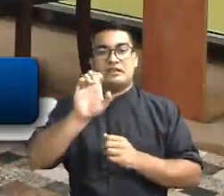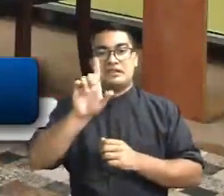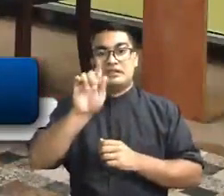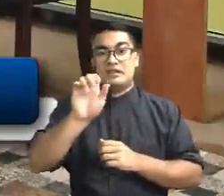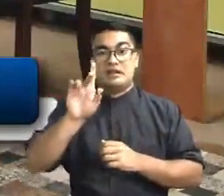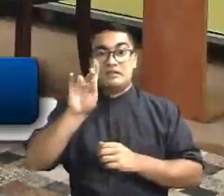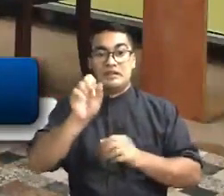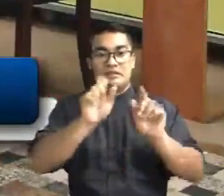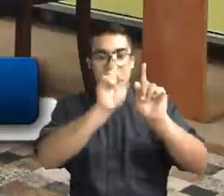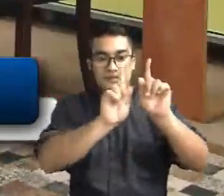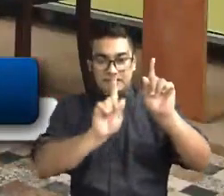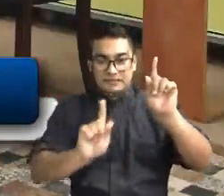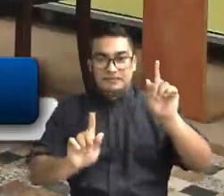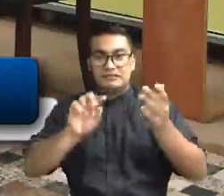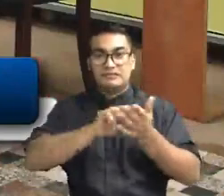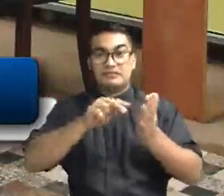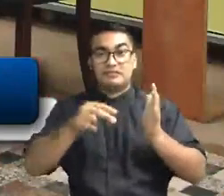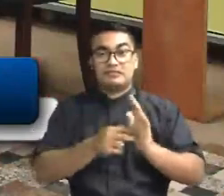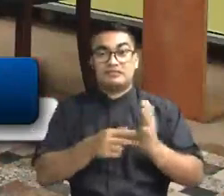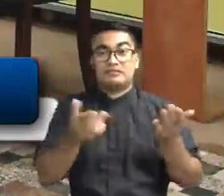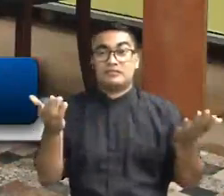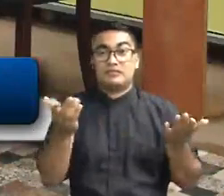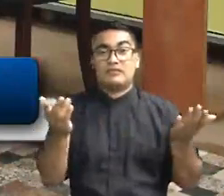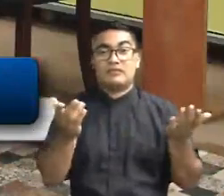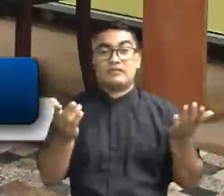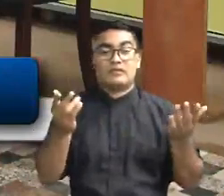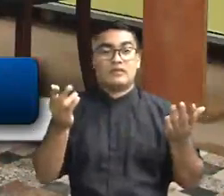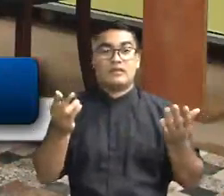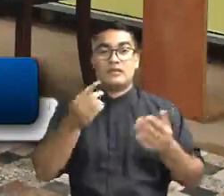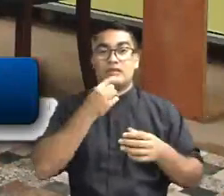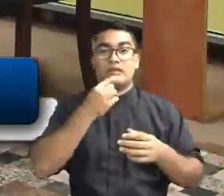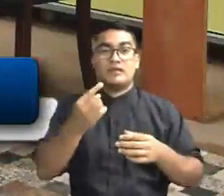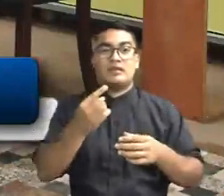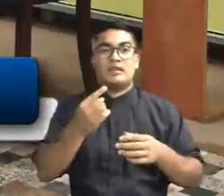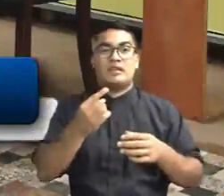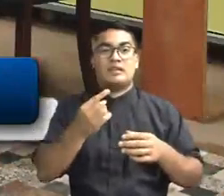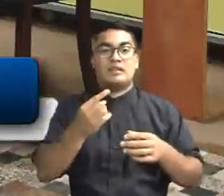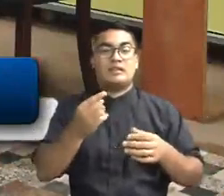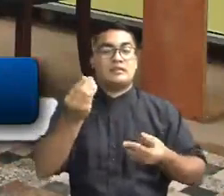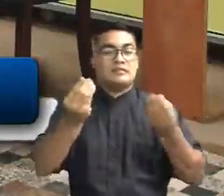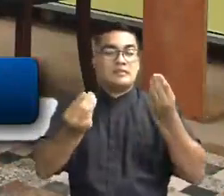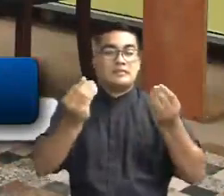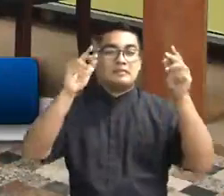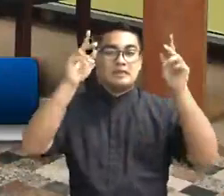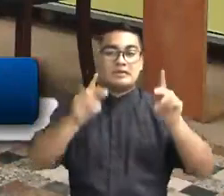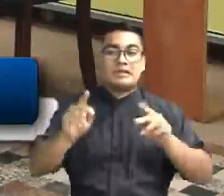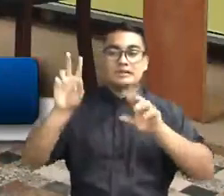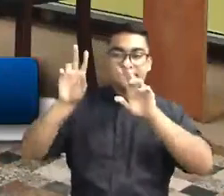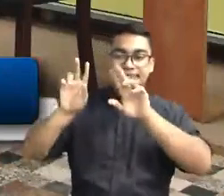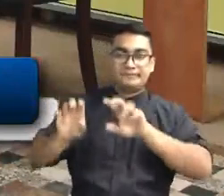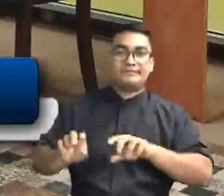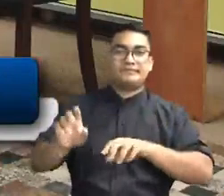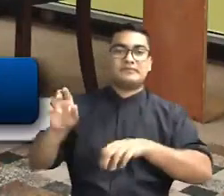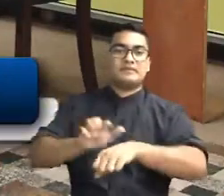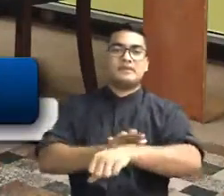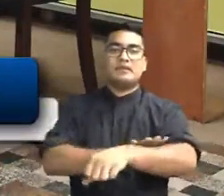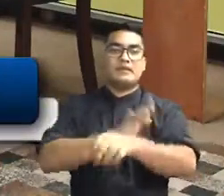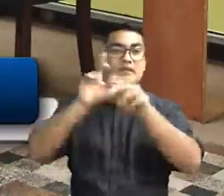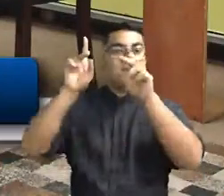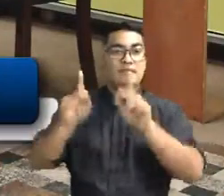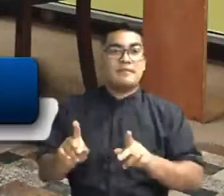como ustedes lo quieran llamar, según el momento en que nosotros captamos el paciente, según la sintomatología del